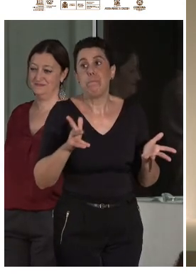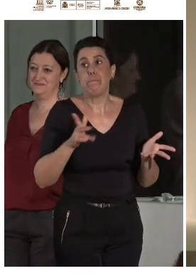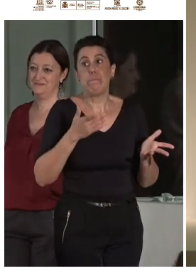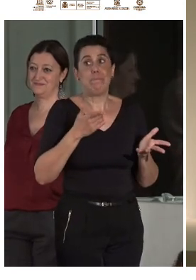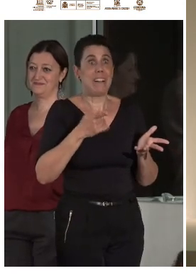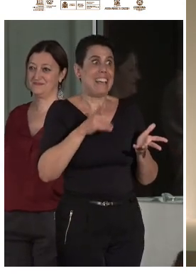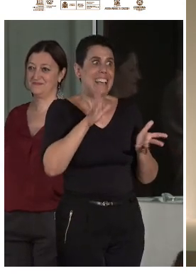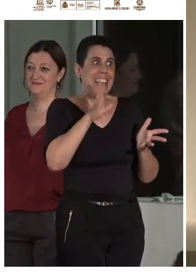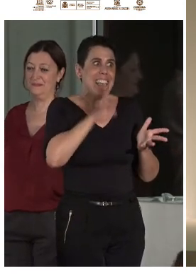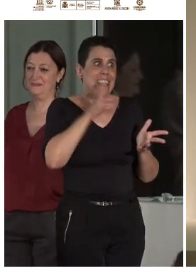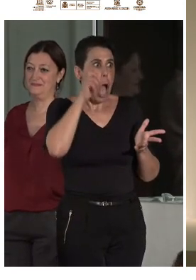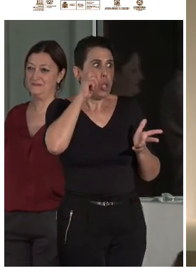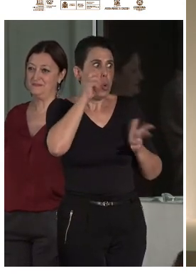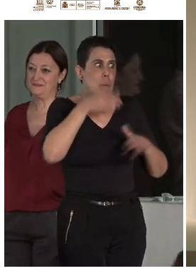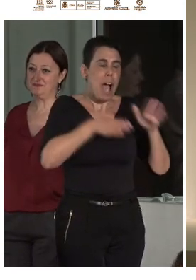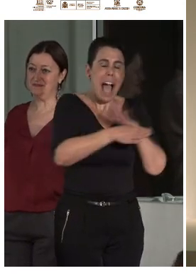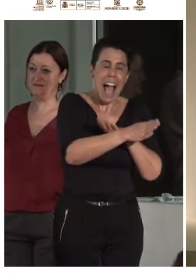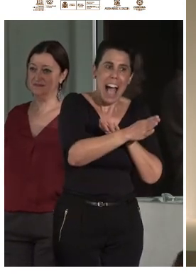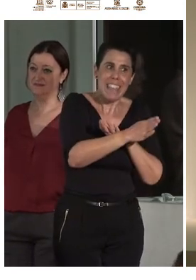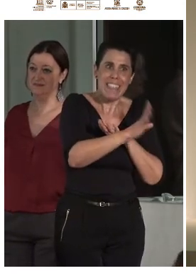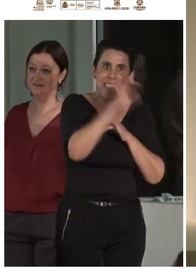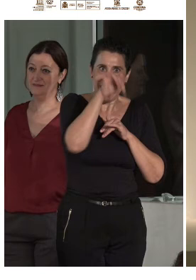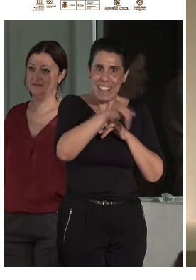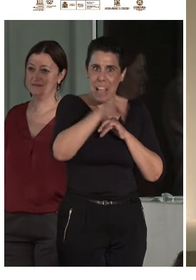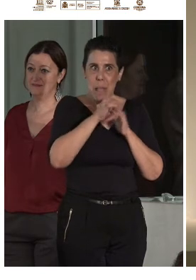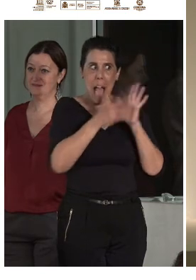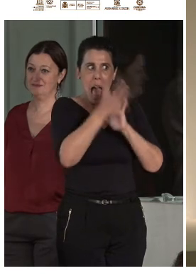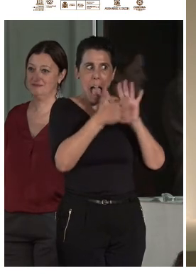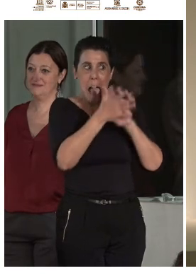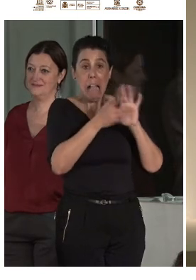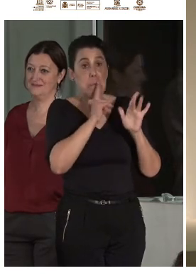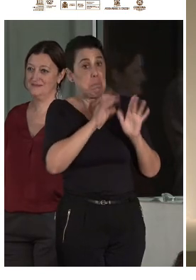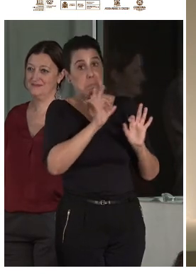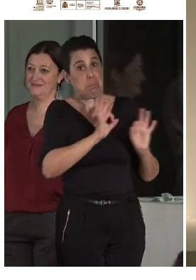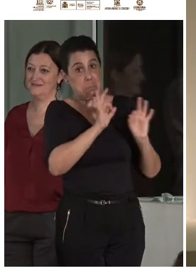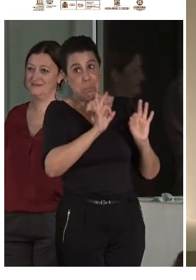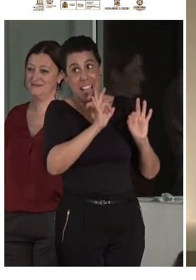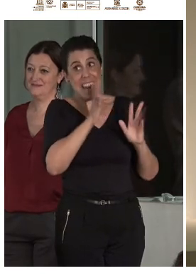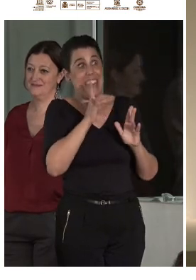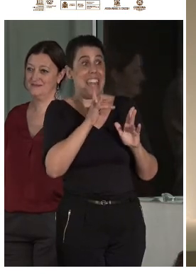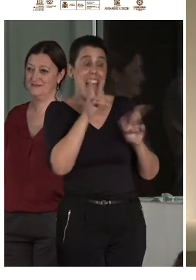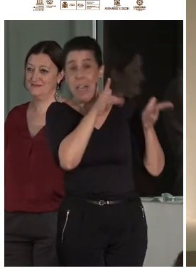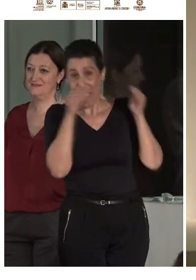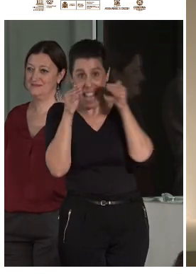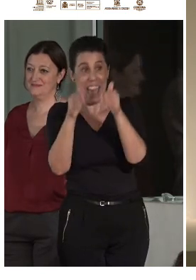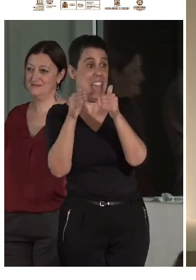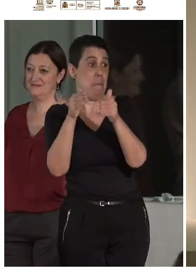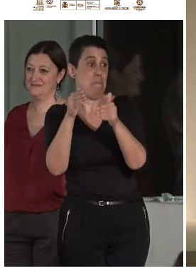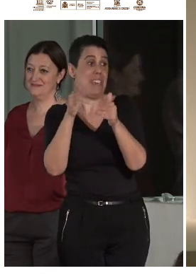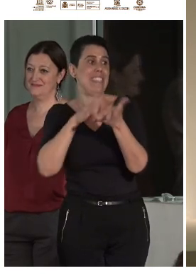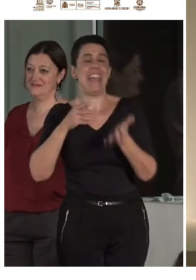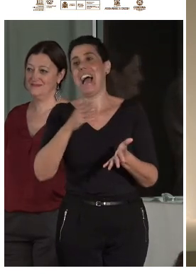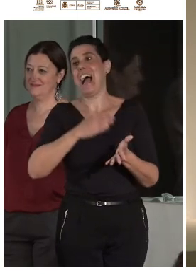estado enfocado a turismo accesible este evento, pero estaba más enfocado a accesibilidad al patrimonio, pero yo os daré